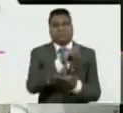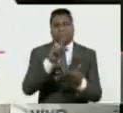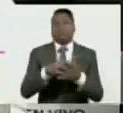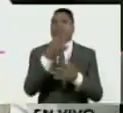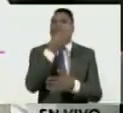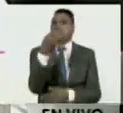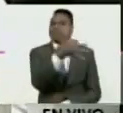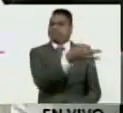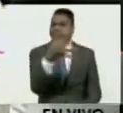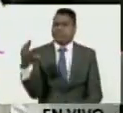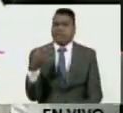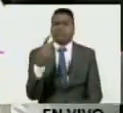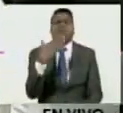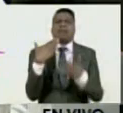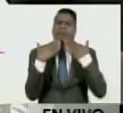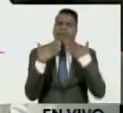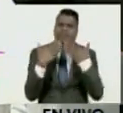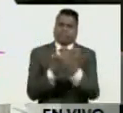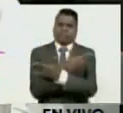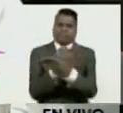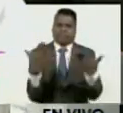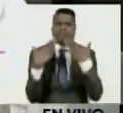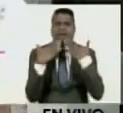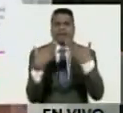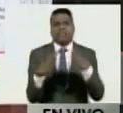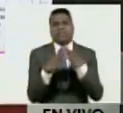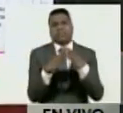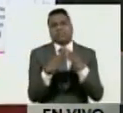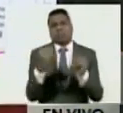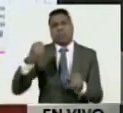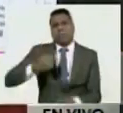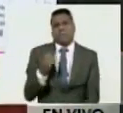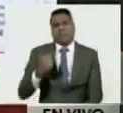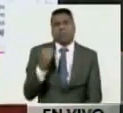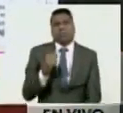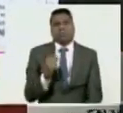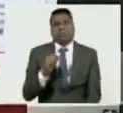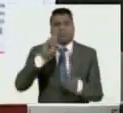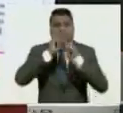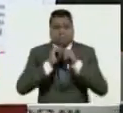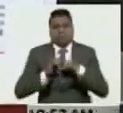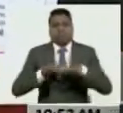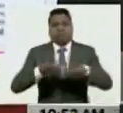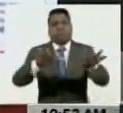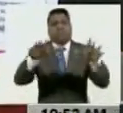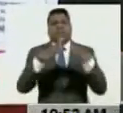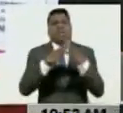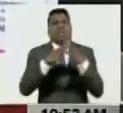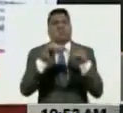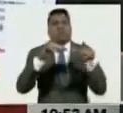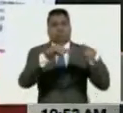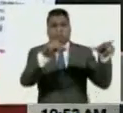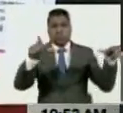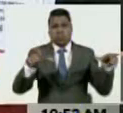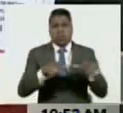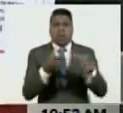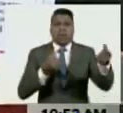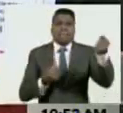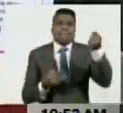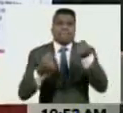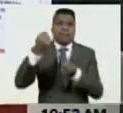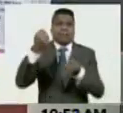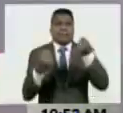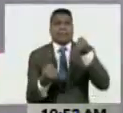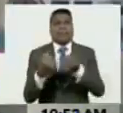exitoso. Y aquí agradecemos pues a todos los funcionarios que tuvieron desplegados en todos los ejes carreteros durante la salida